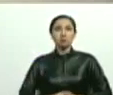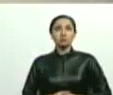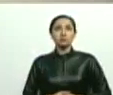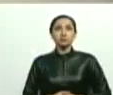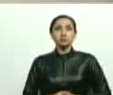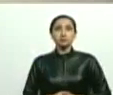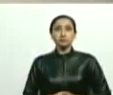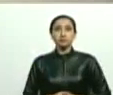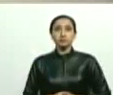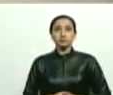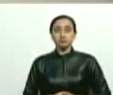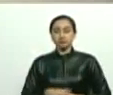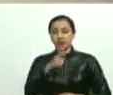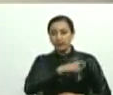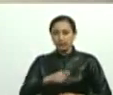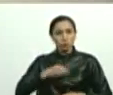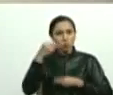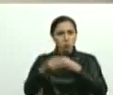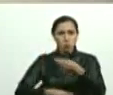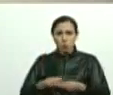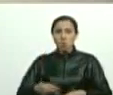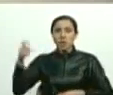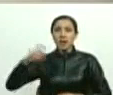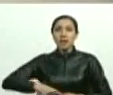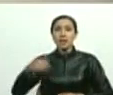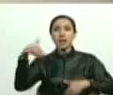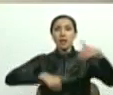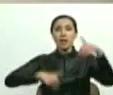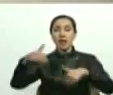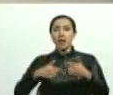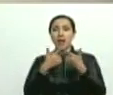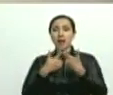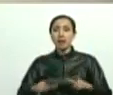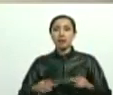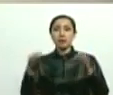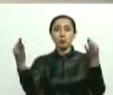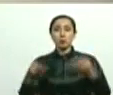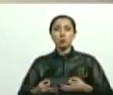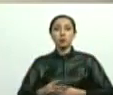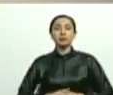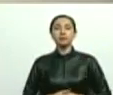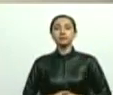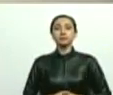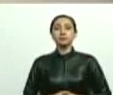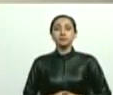Que se creen las condiciones necesarias para unas elecciones libres y justas, ¿no?